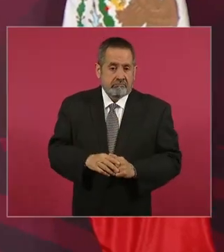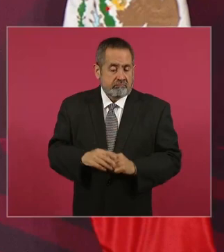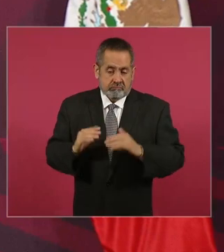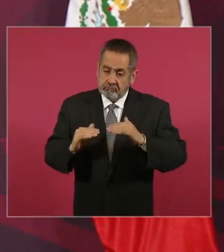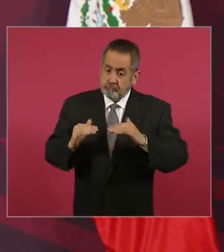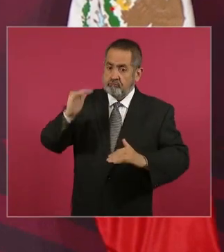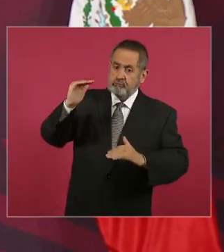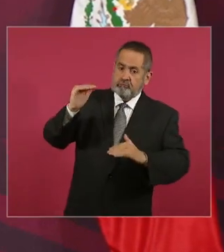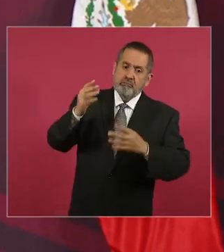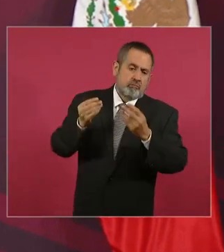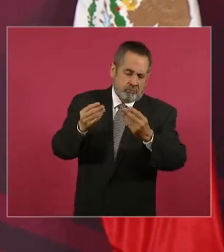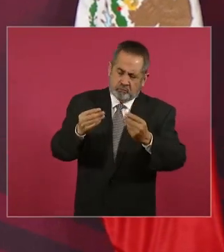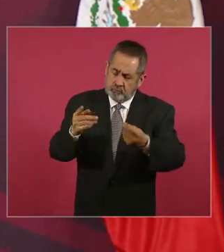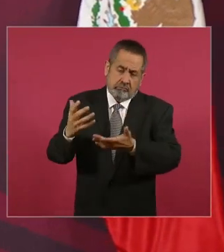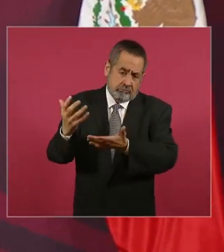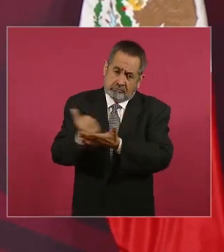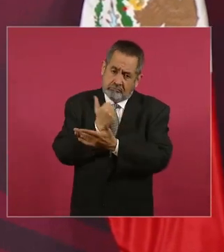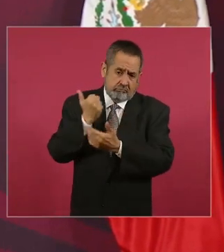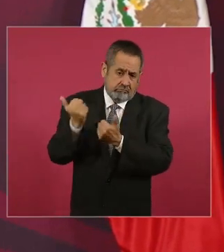muchísima ventaja,